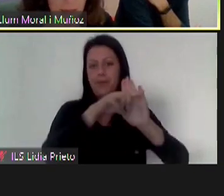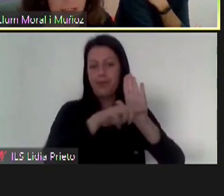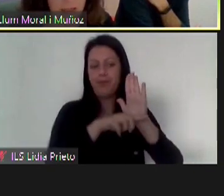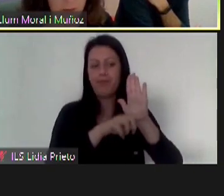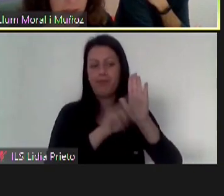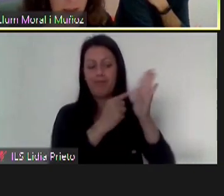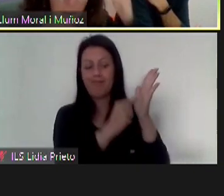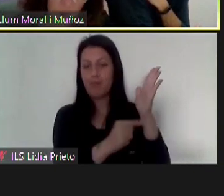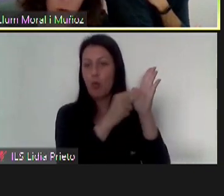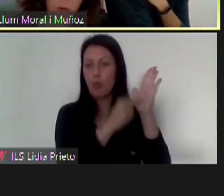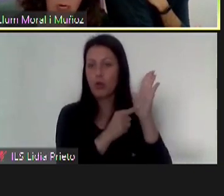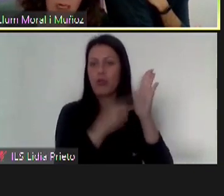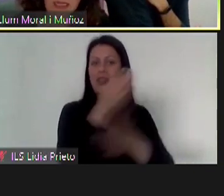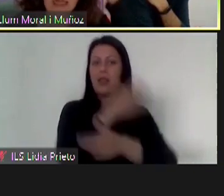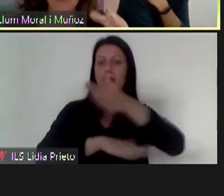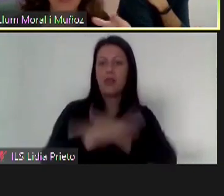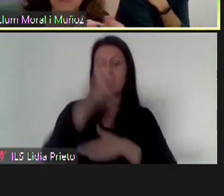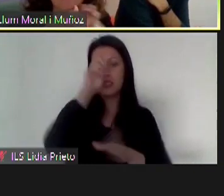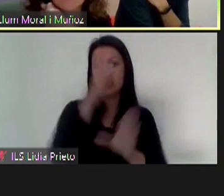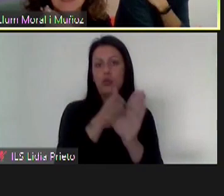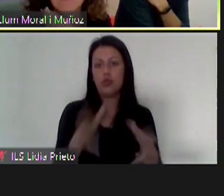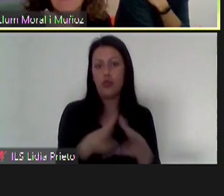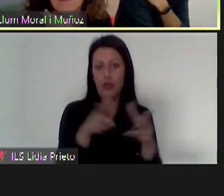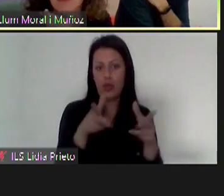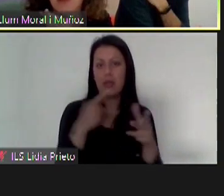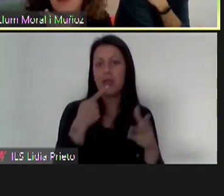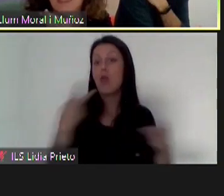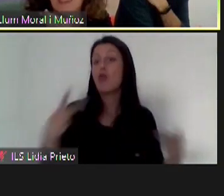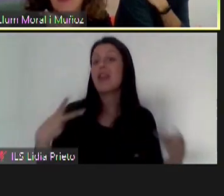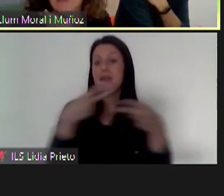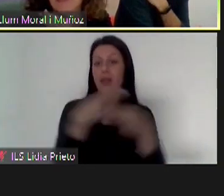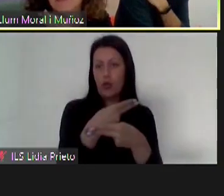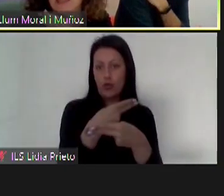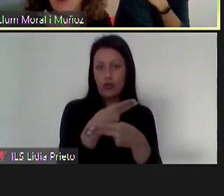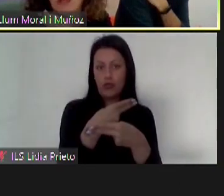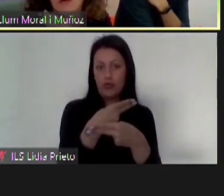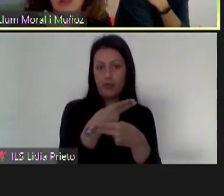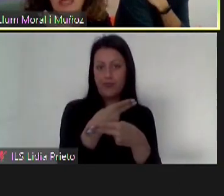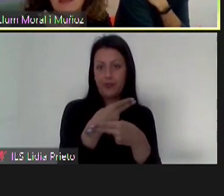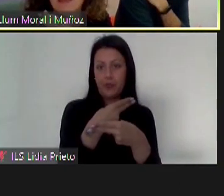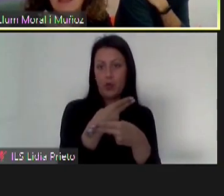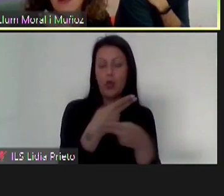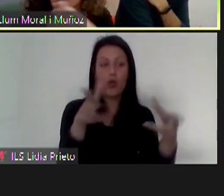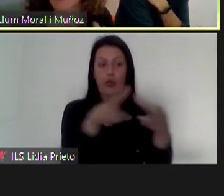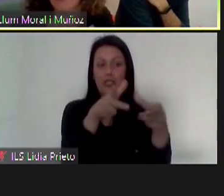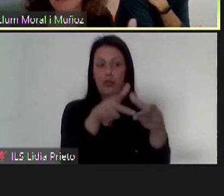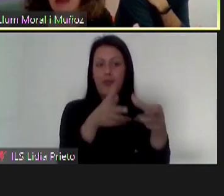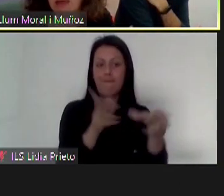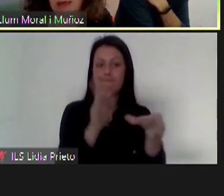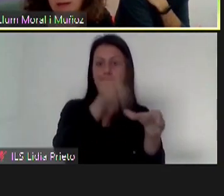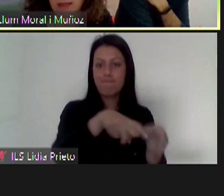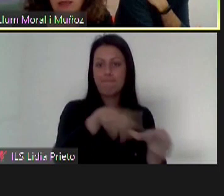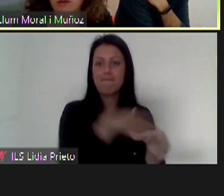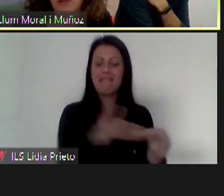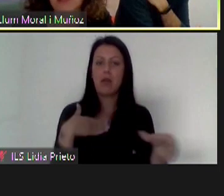psicosocial, que se define pues, como una limitación a la que se enfrentan las personas a la hora de interactuar con la sociedad, como la sociedad